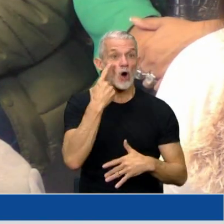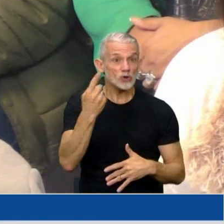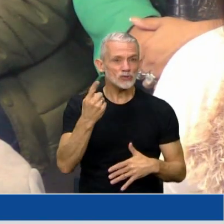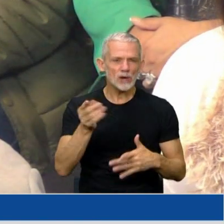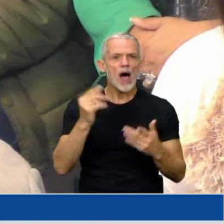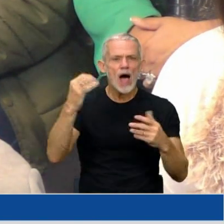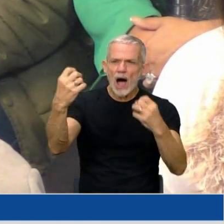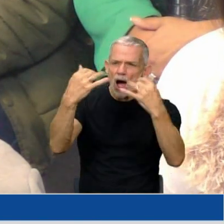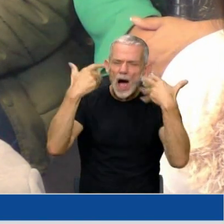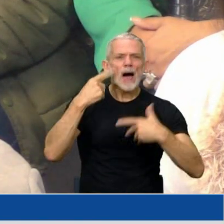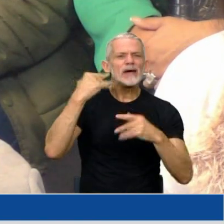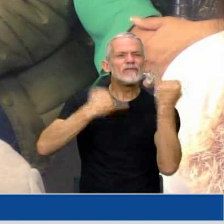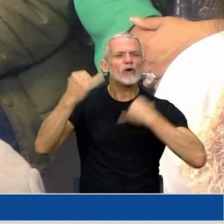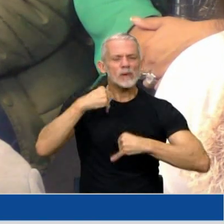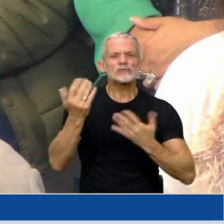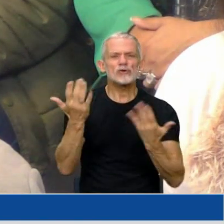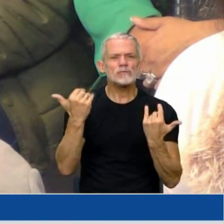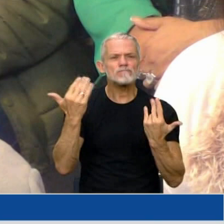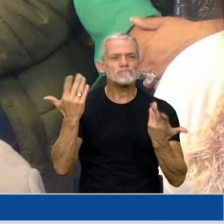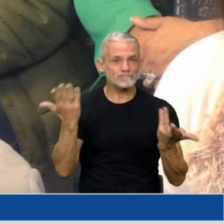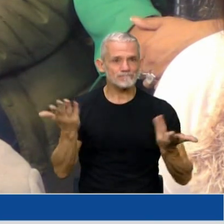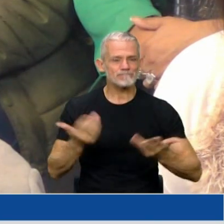dejarnos que nos atraviese el alma.